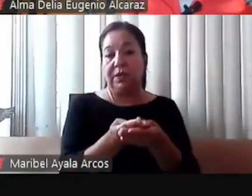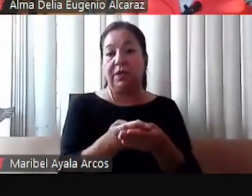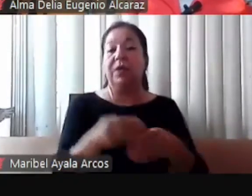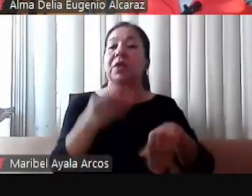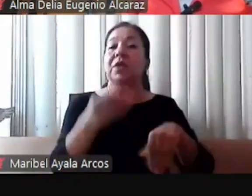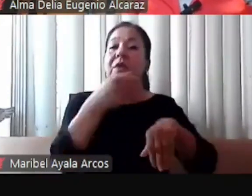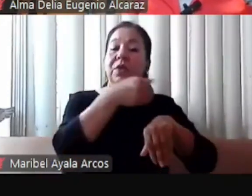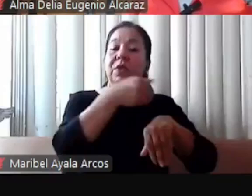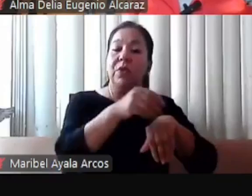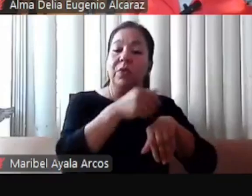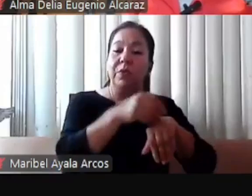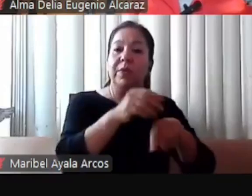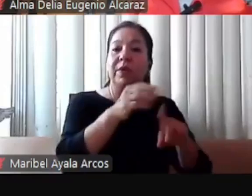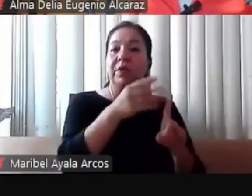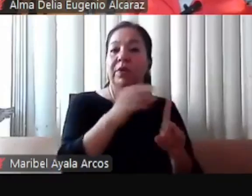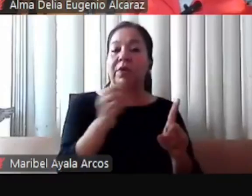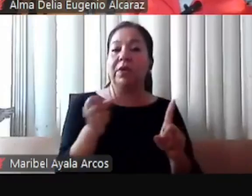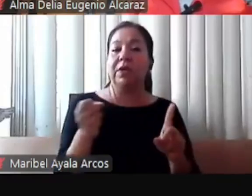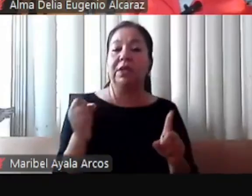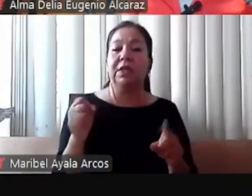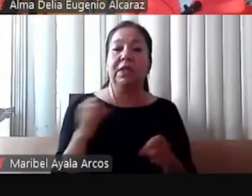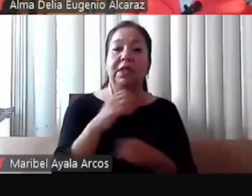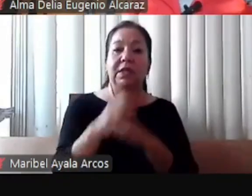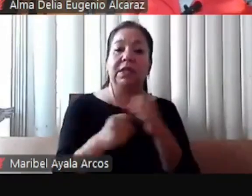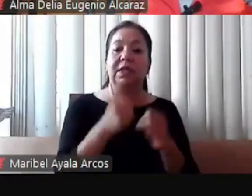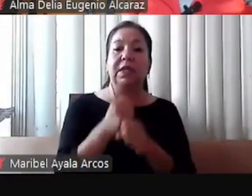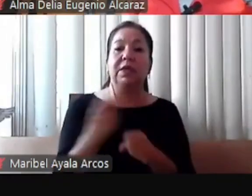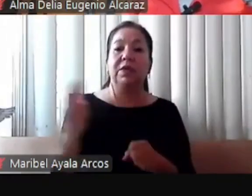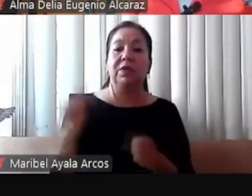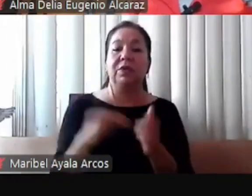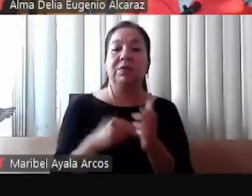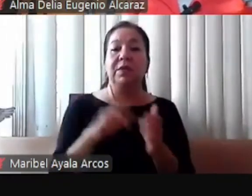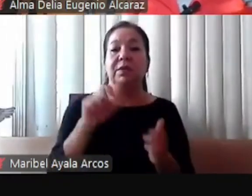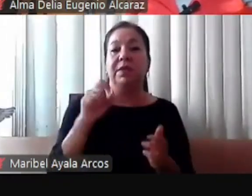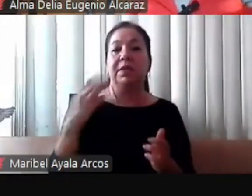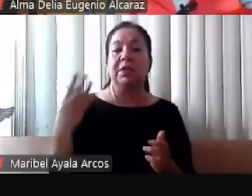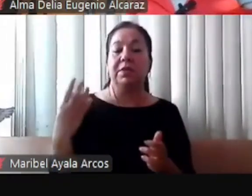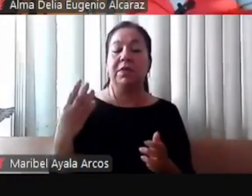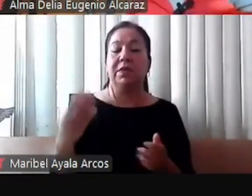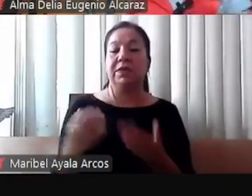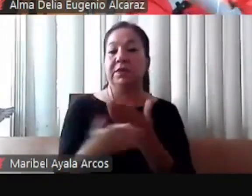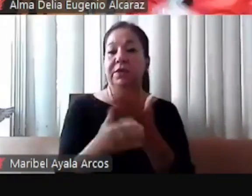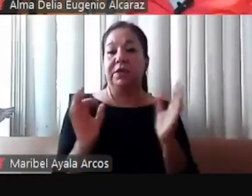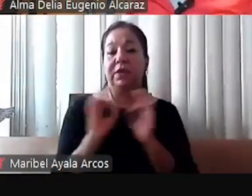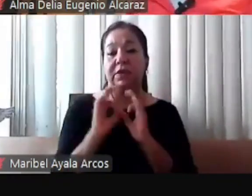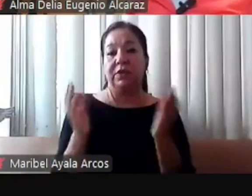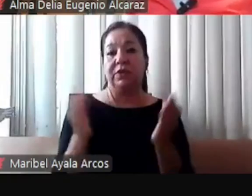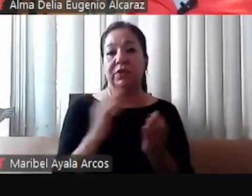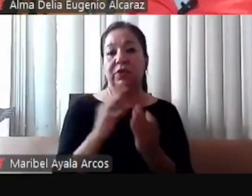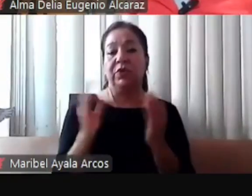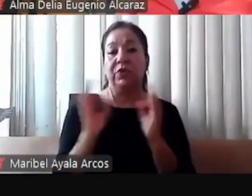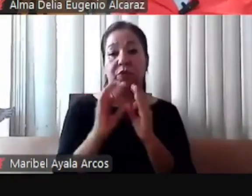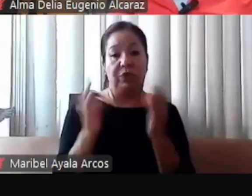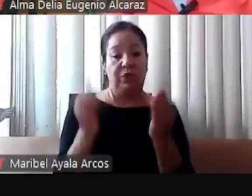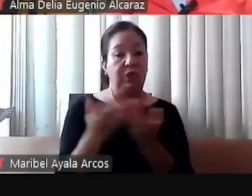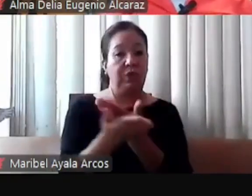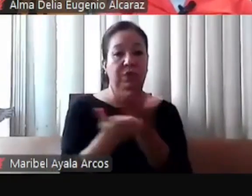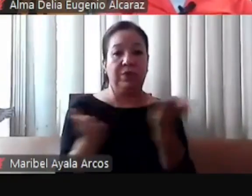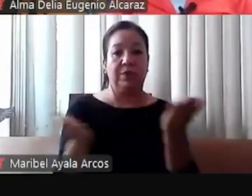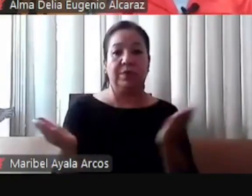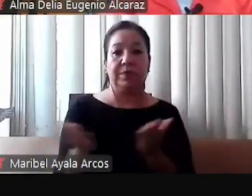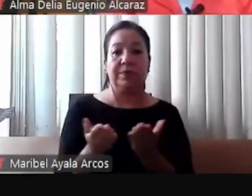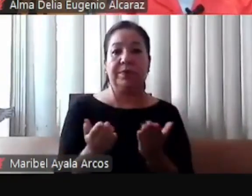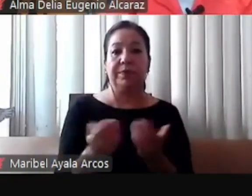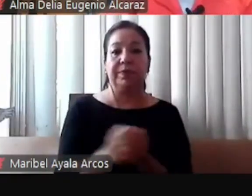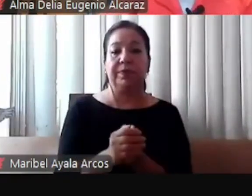SCM-JRC-92 diagonal 2024. Es la cuenta, magistrada presidenta, magistradas, magistrado.